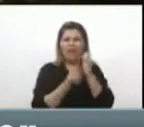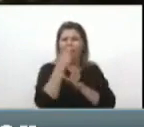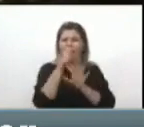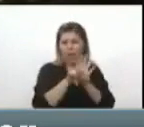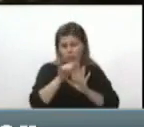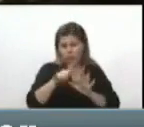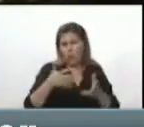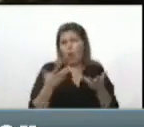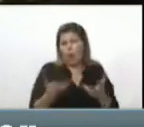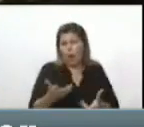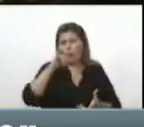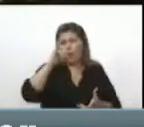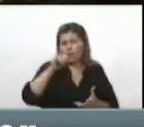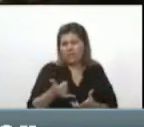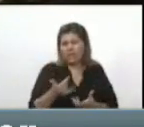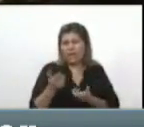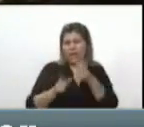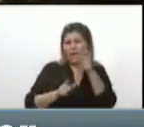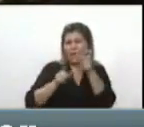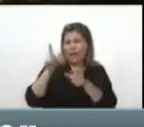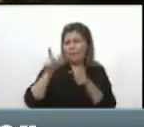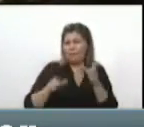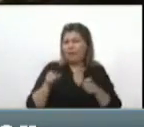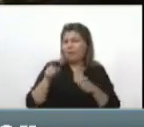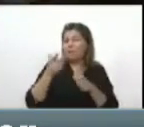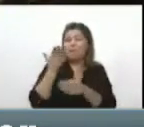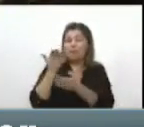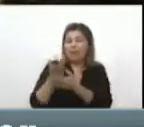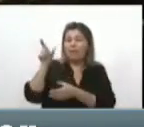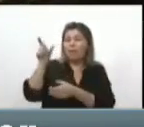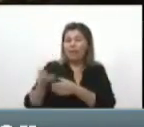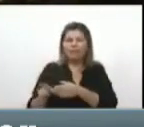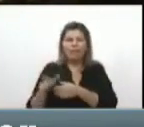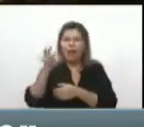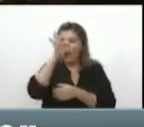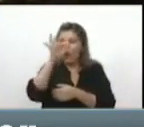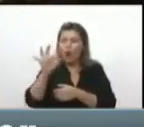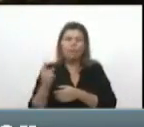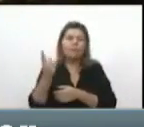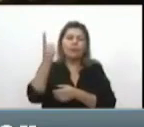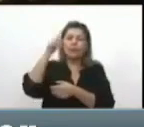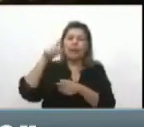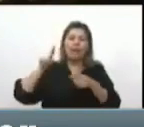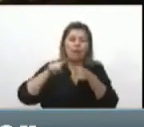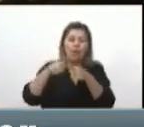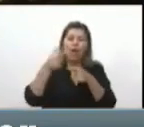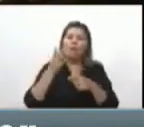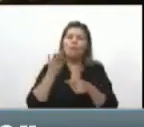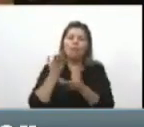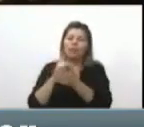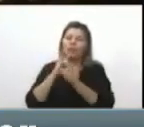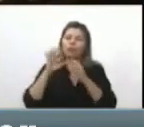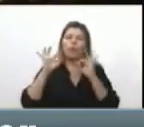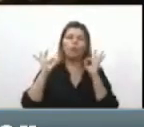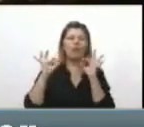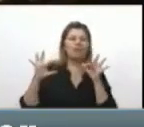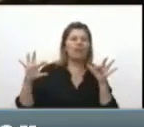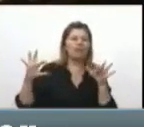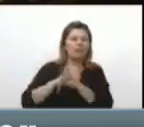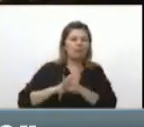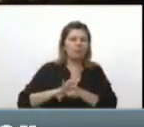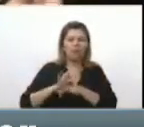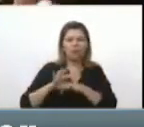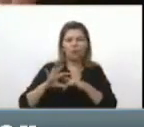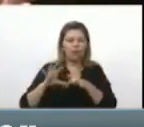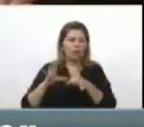pero que estamos pidiéndole a una gente que nunca hizo política de que vengan con un con un plexo legal de